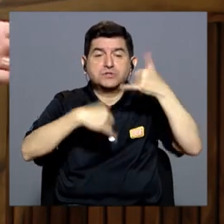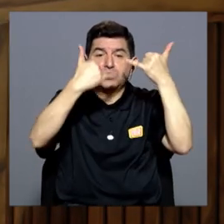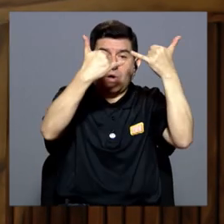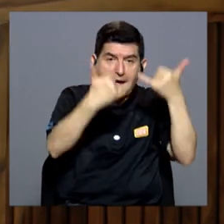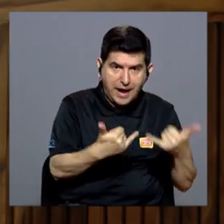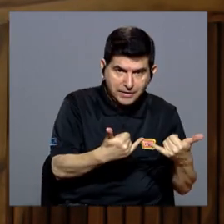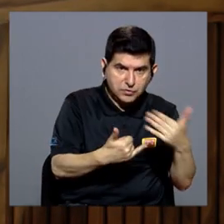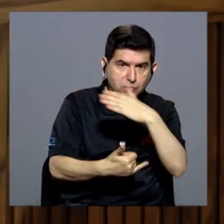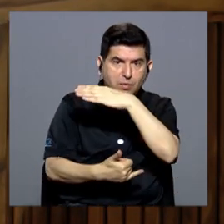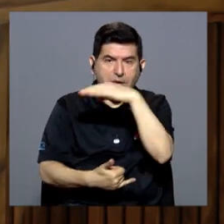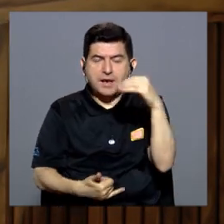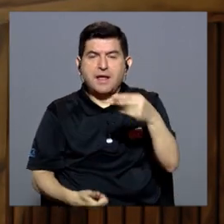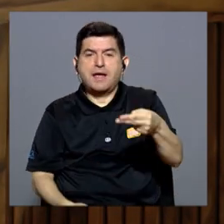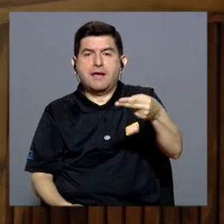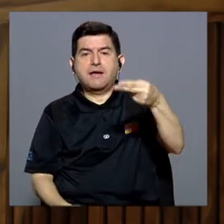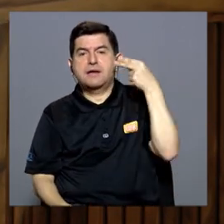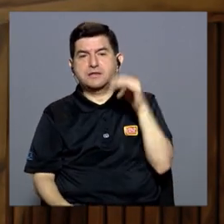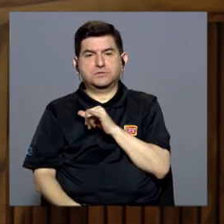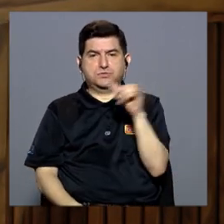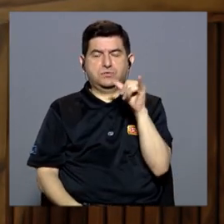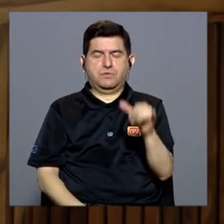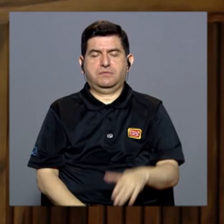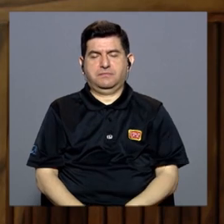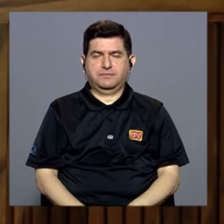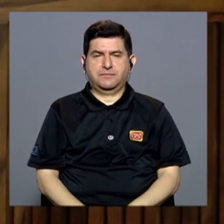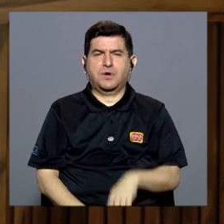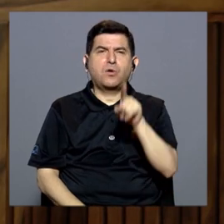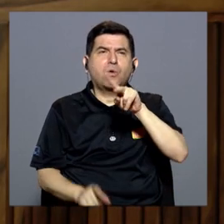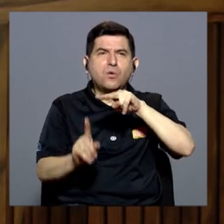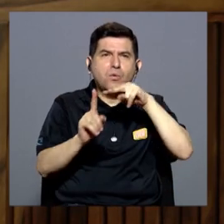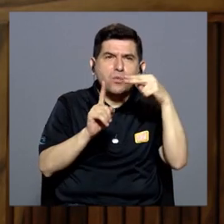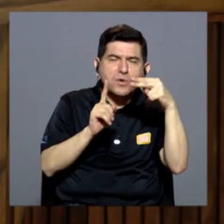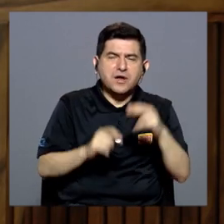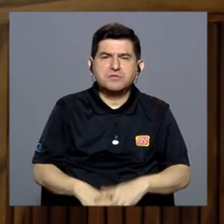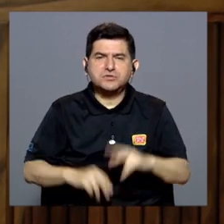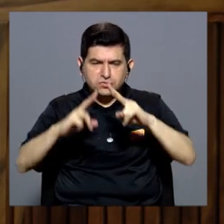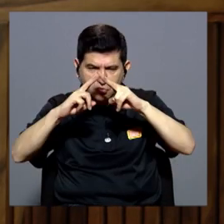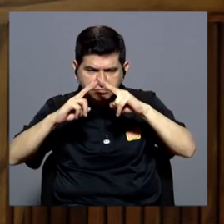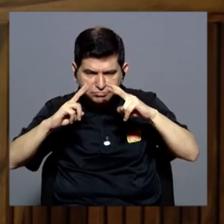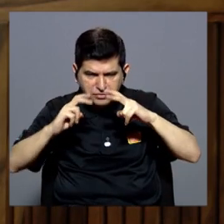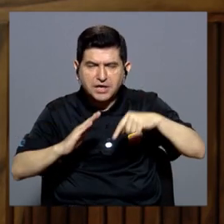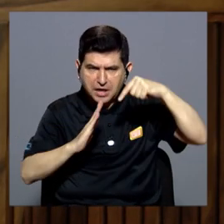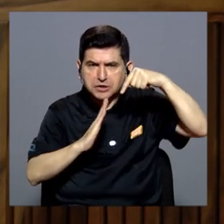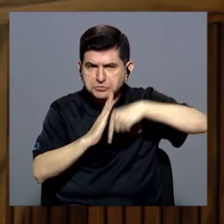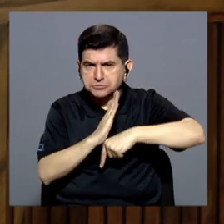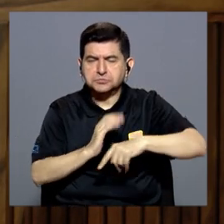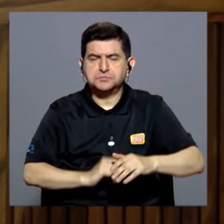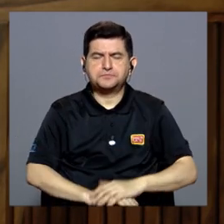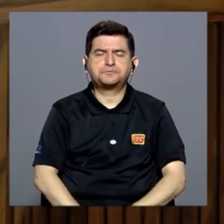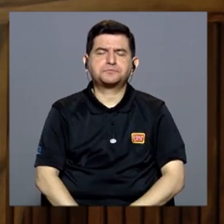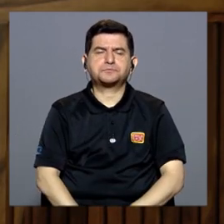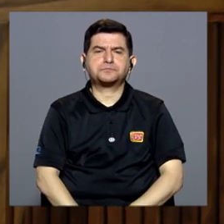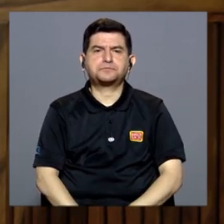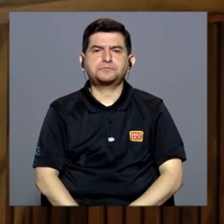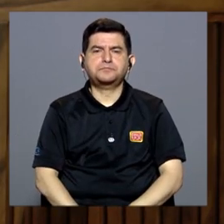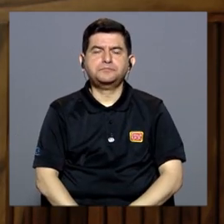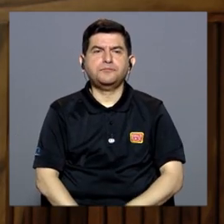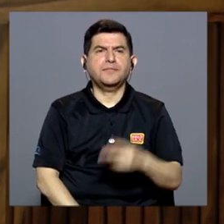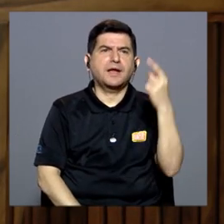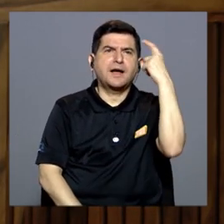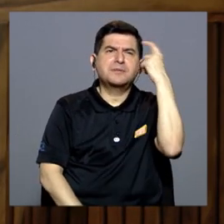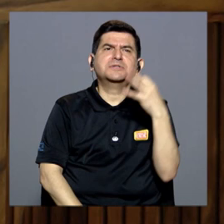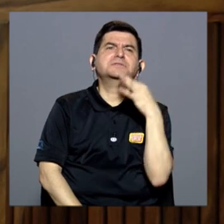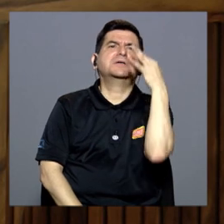como el histórico, teniendo una visión prospectiva, por supuesto. Y al ver hacia el